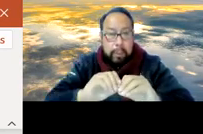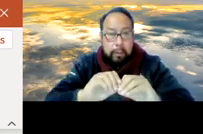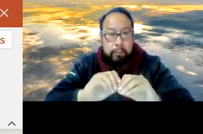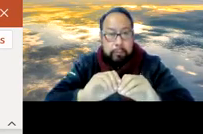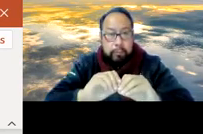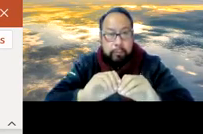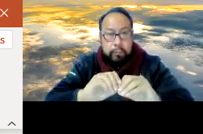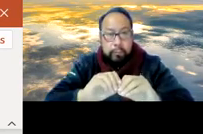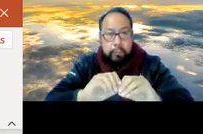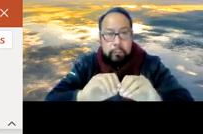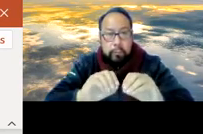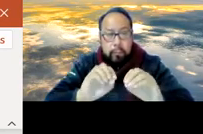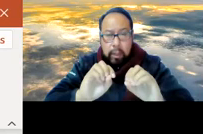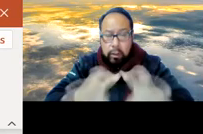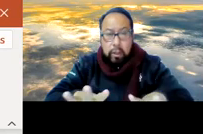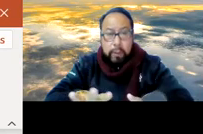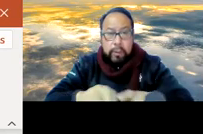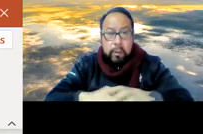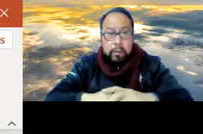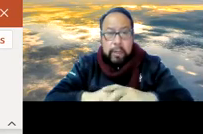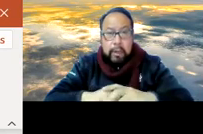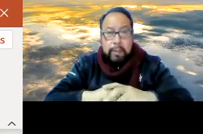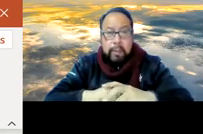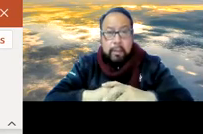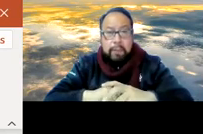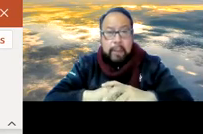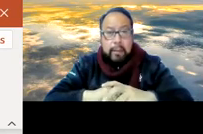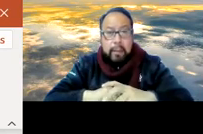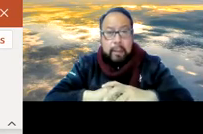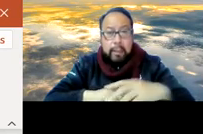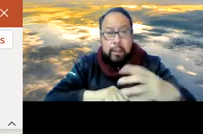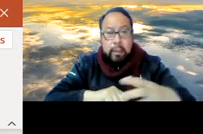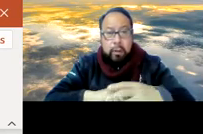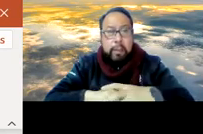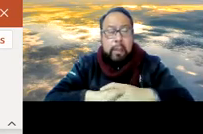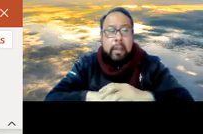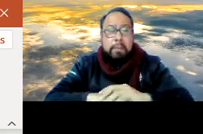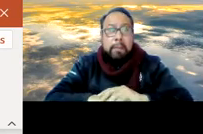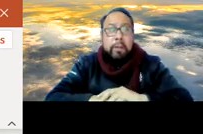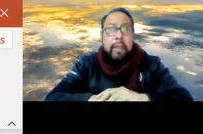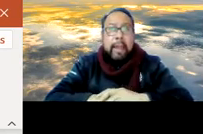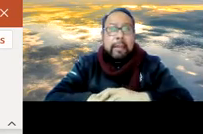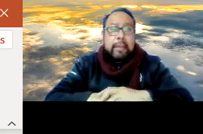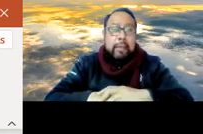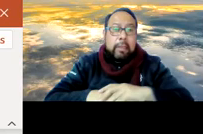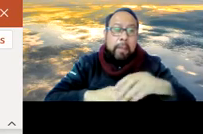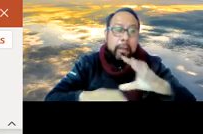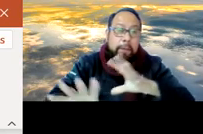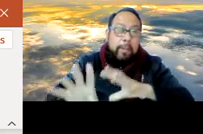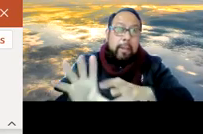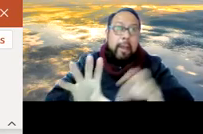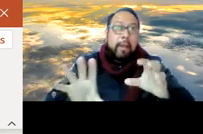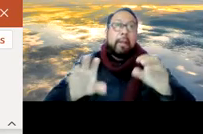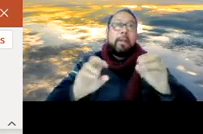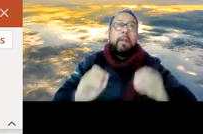alumnos también. ¿Dónde los podemos encontrar? Revistas científicas, sistema de indexación de resumen, bibliotecas y también